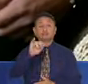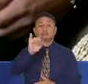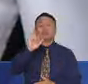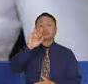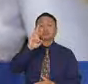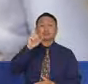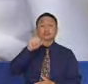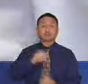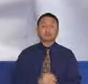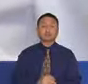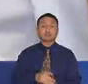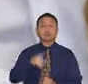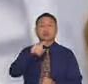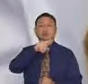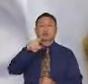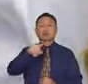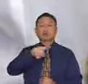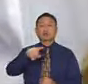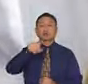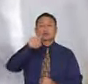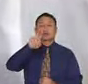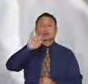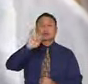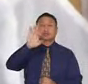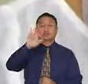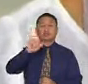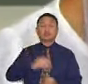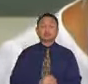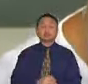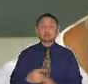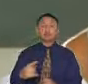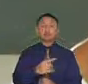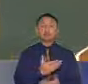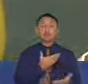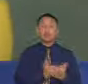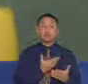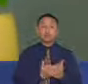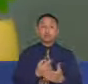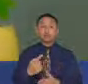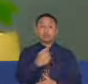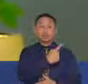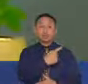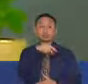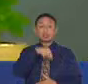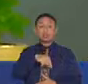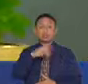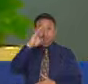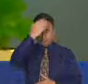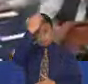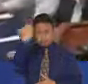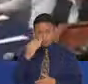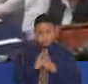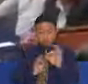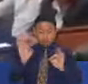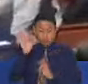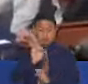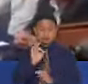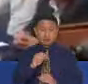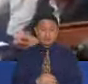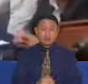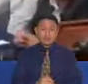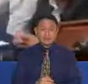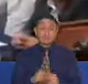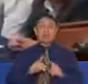Zurita. Inicialmente, Construye había propuesto a Andrea González como el reemplazo de Villavicencio.